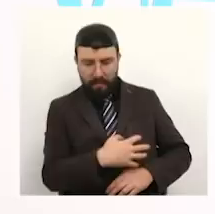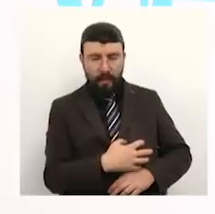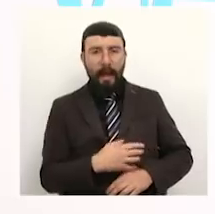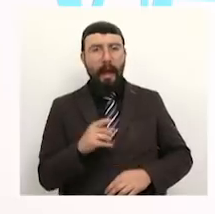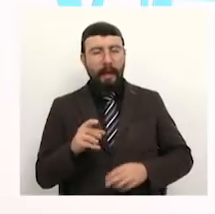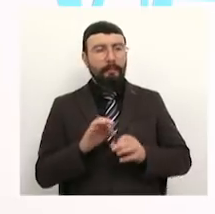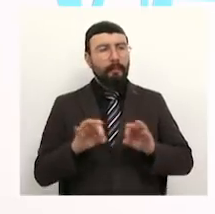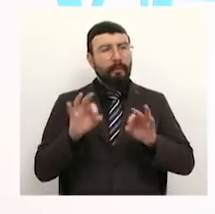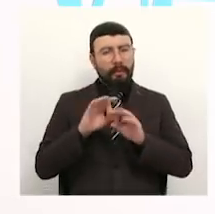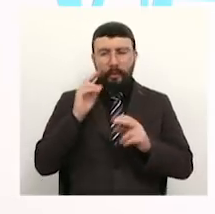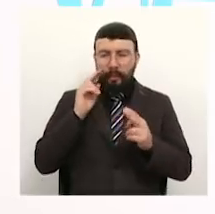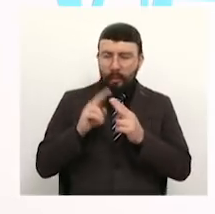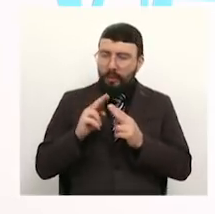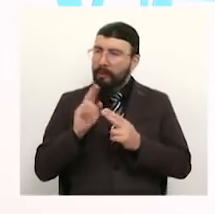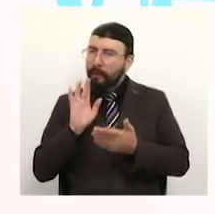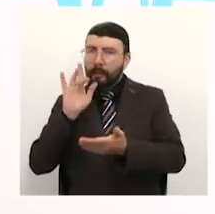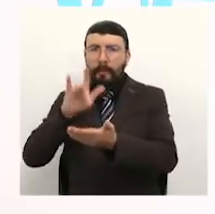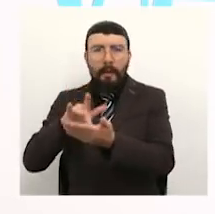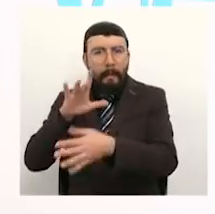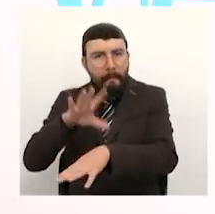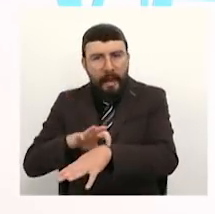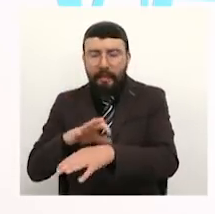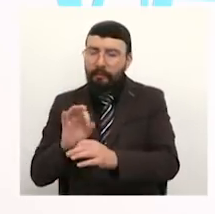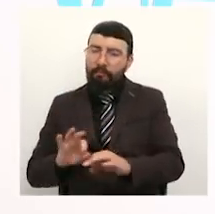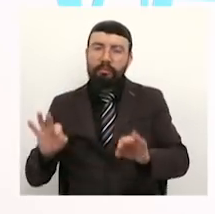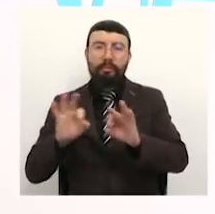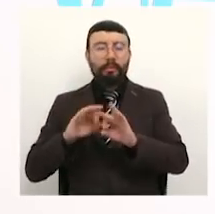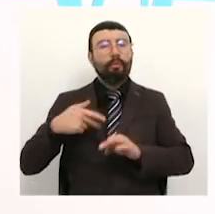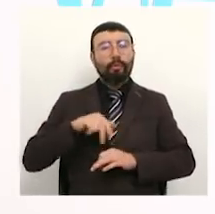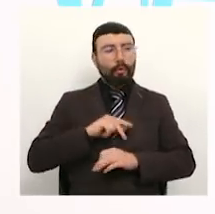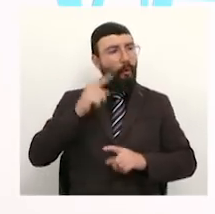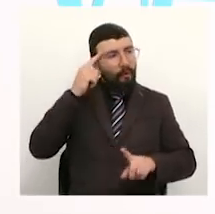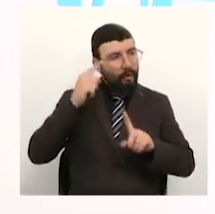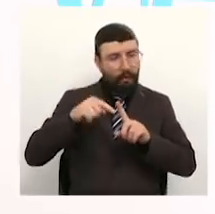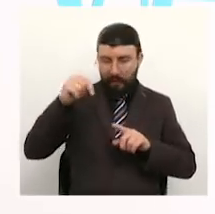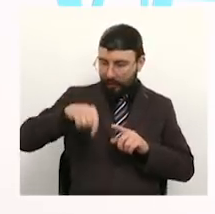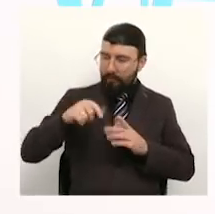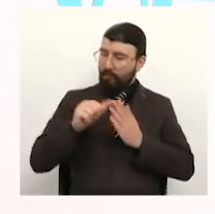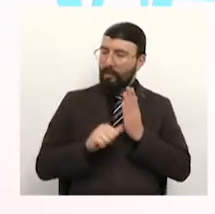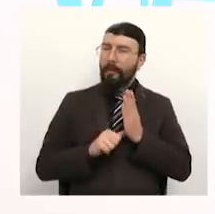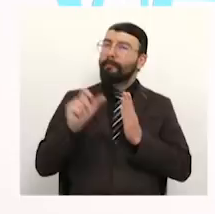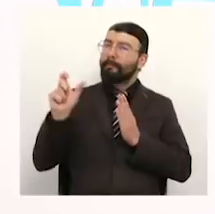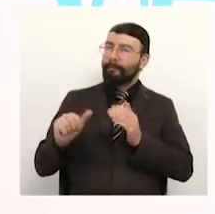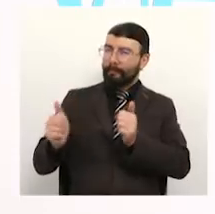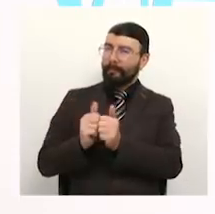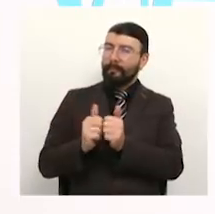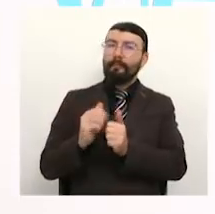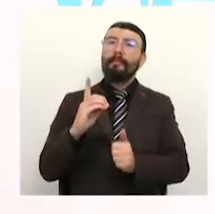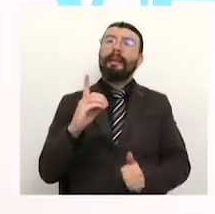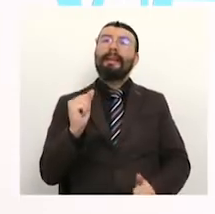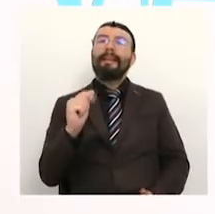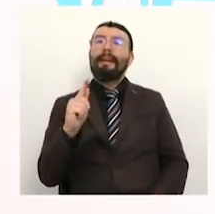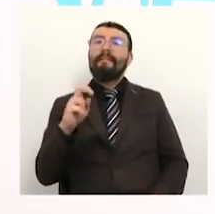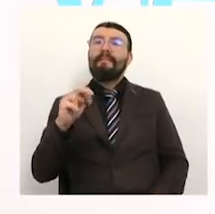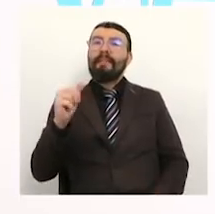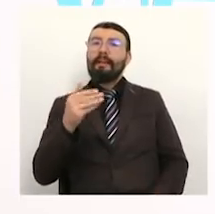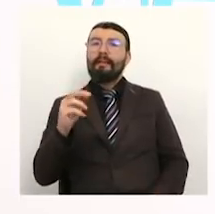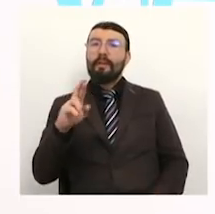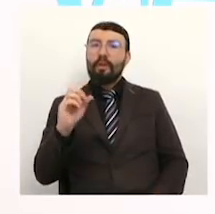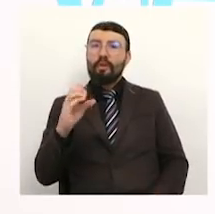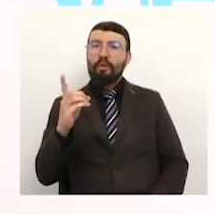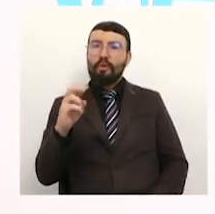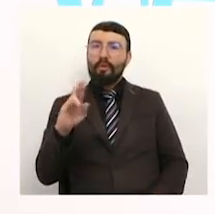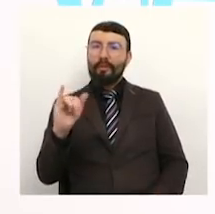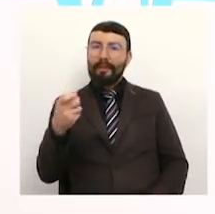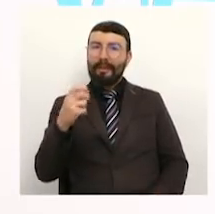importancia de la consulta médica esa es la finalidad que nosotros tenemos hoy con este programa la doctora de aznar rodríguez valois es la persona que